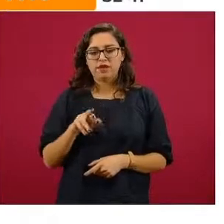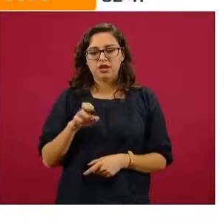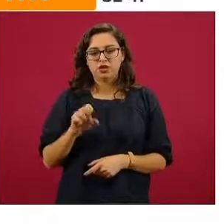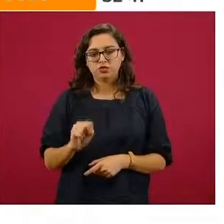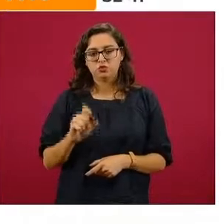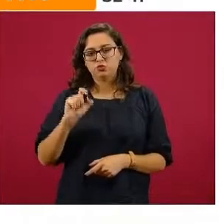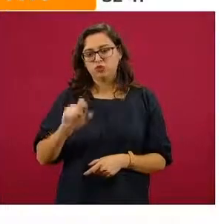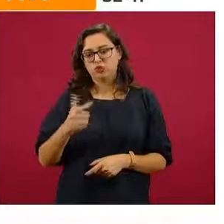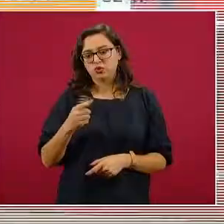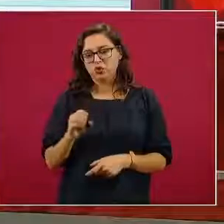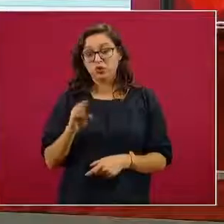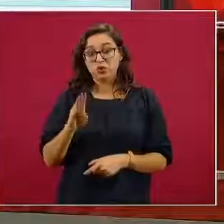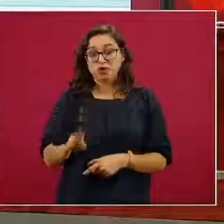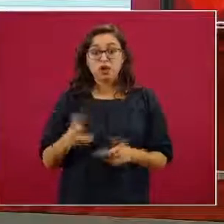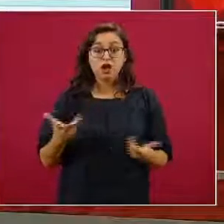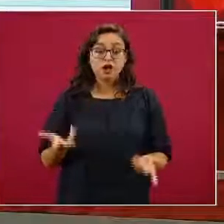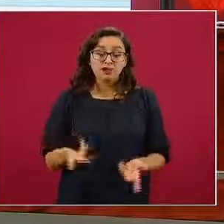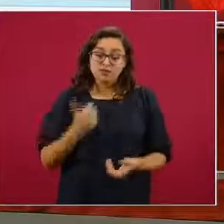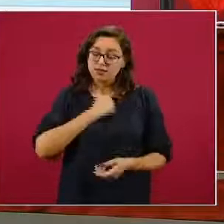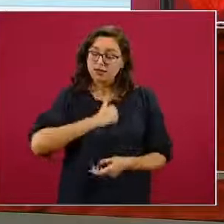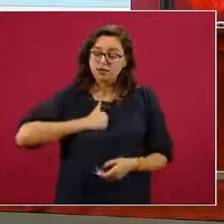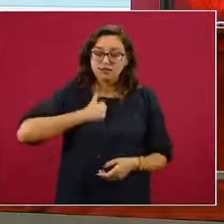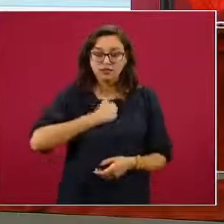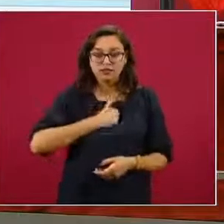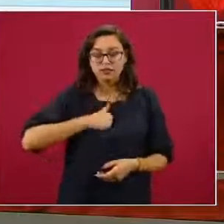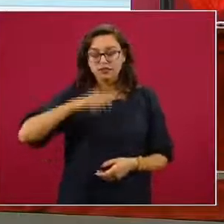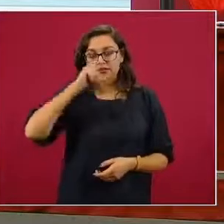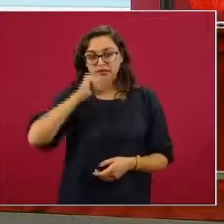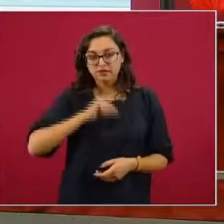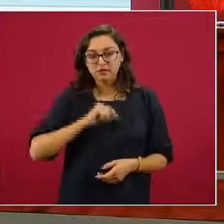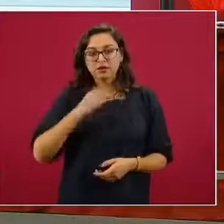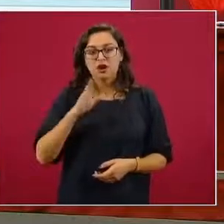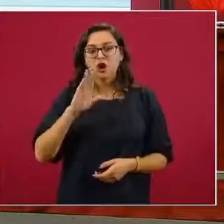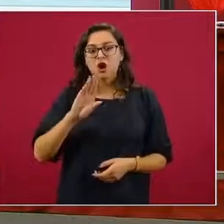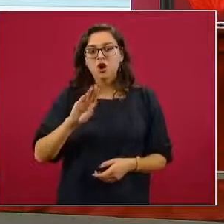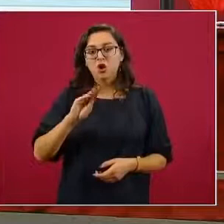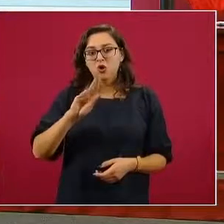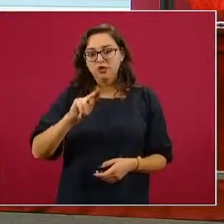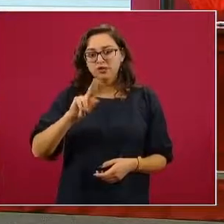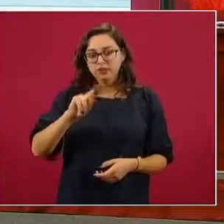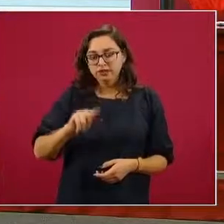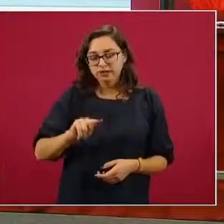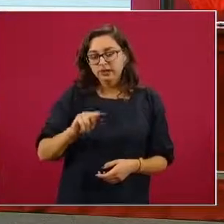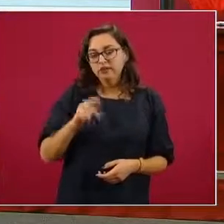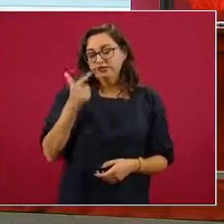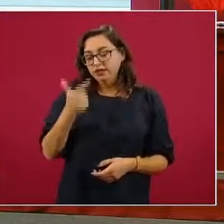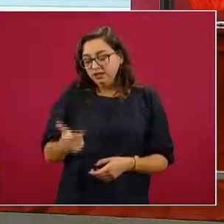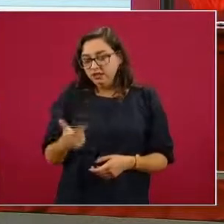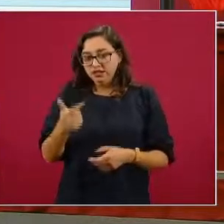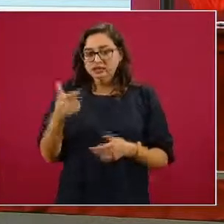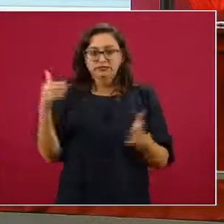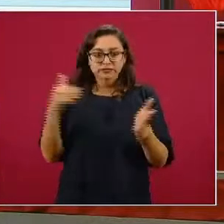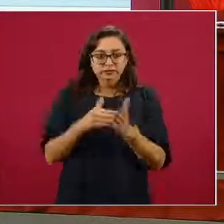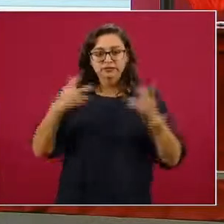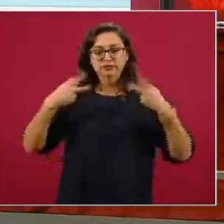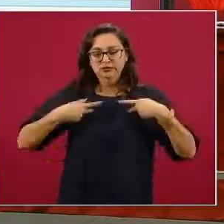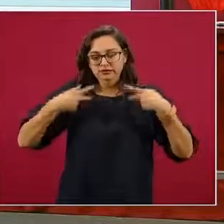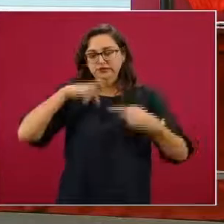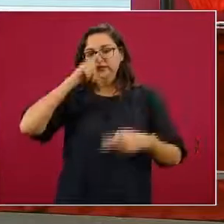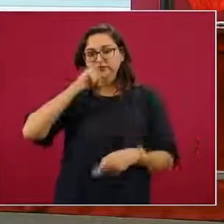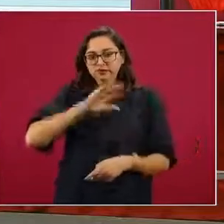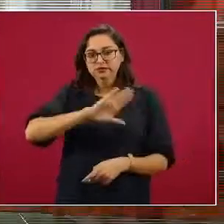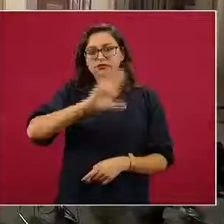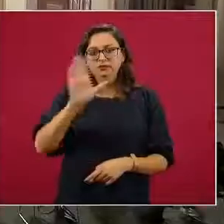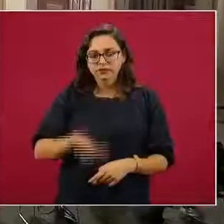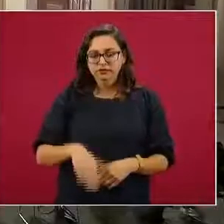tenemos 86,000, casi 87,000 defunciones confirmadas por COVID-19. La